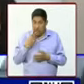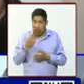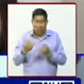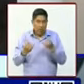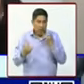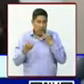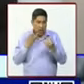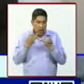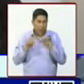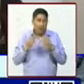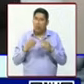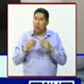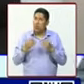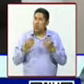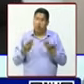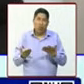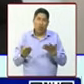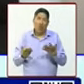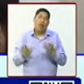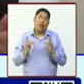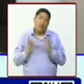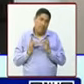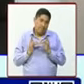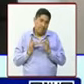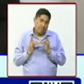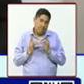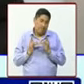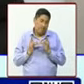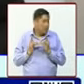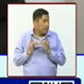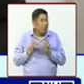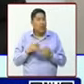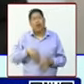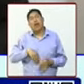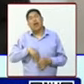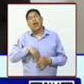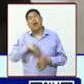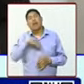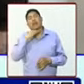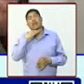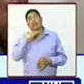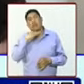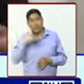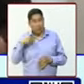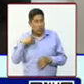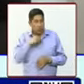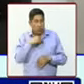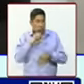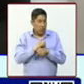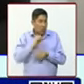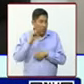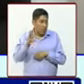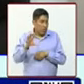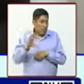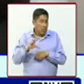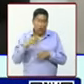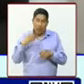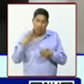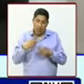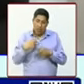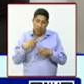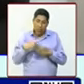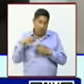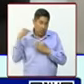también de que no hay espacio en ese hospital. Lamentablemente, es la situación que debemos hacer conocer. Es complicada